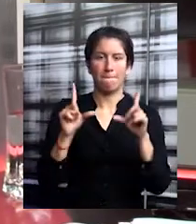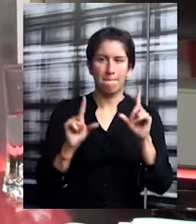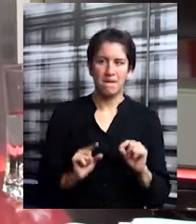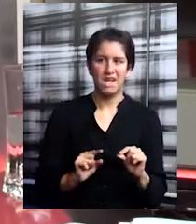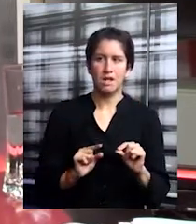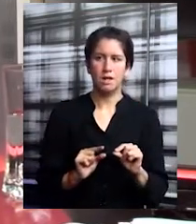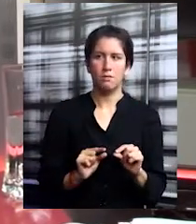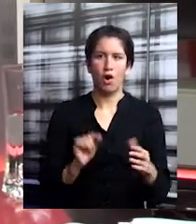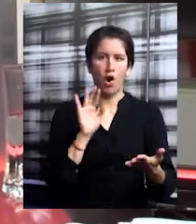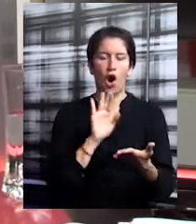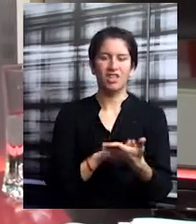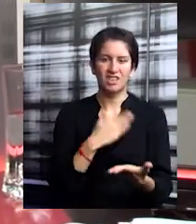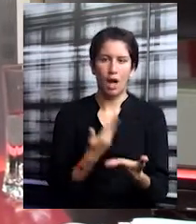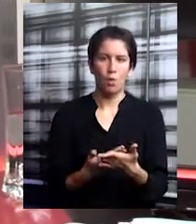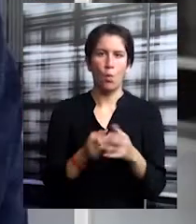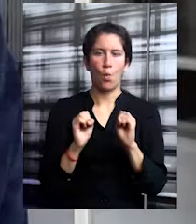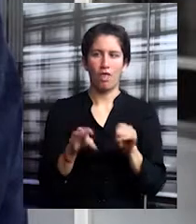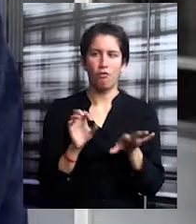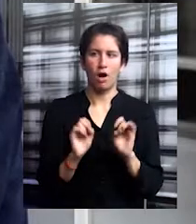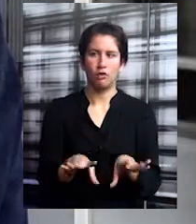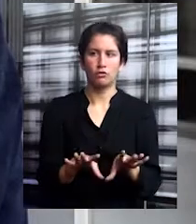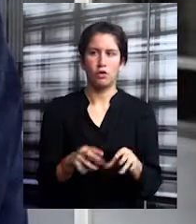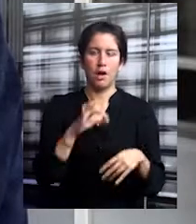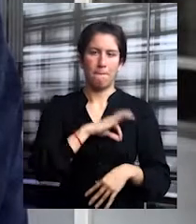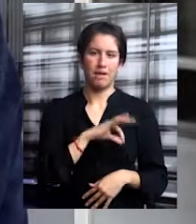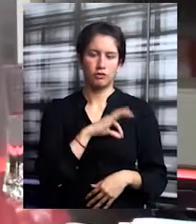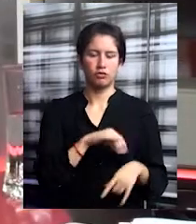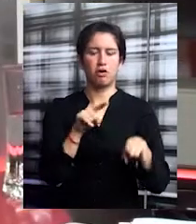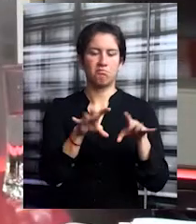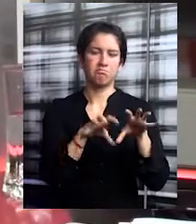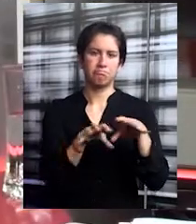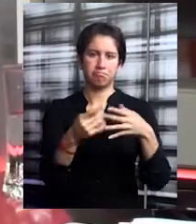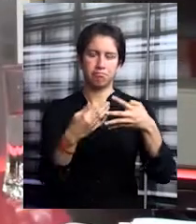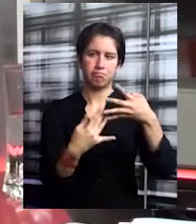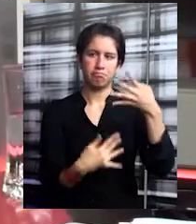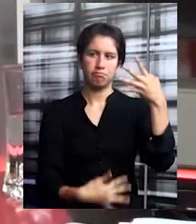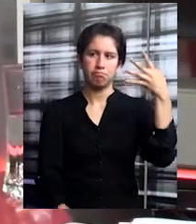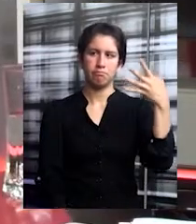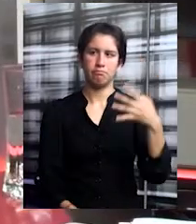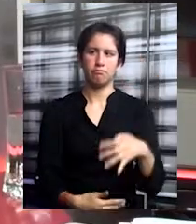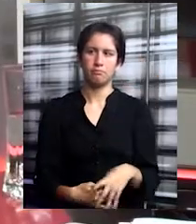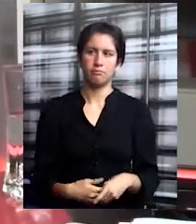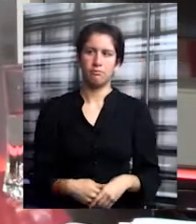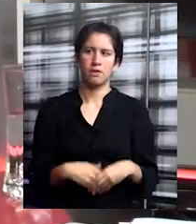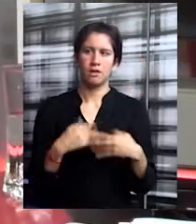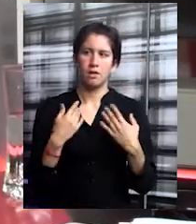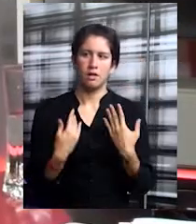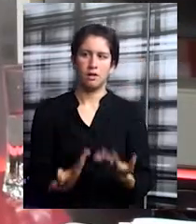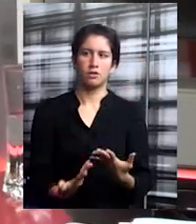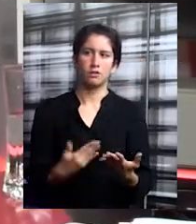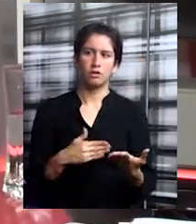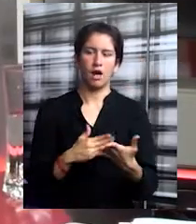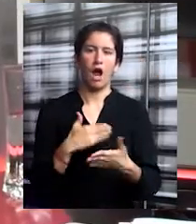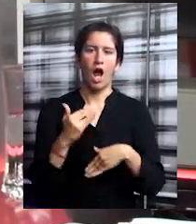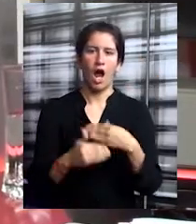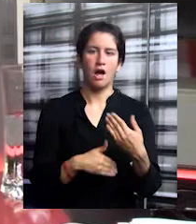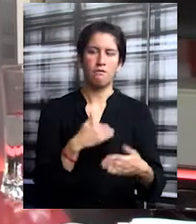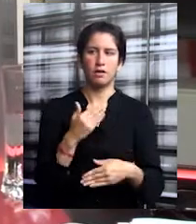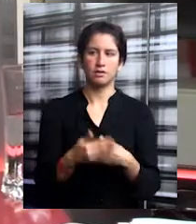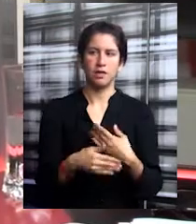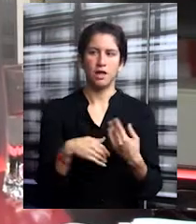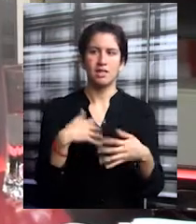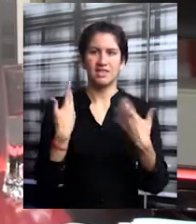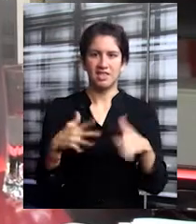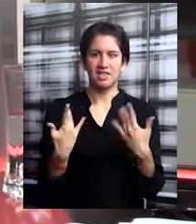de pensión y cosas por el estilo. No se trata de traer un Estado socialista ni nada por el estilo. Avanzar simplemente a lo que ya la mayoría de los